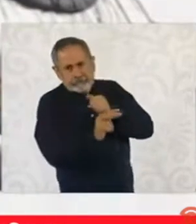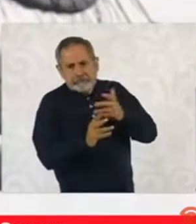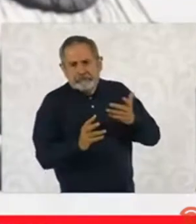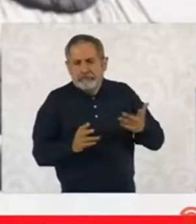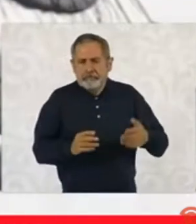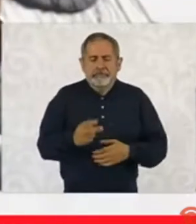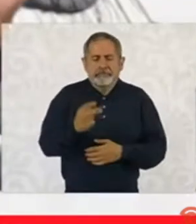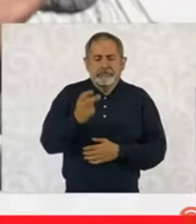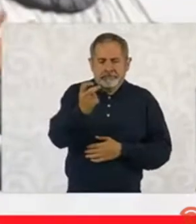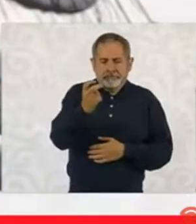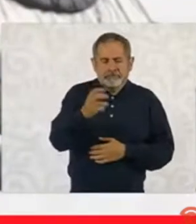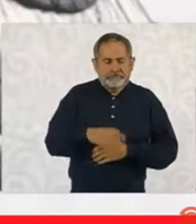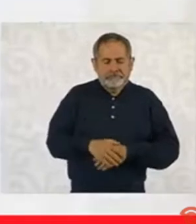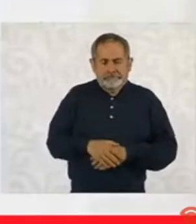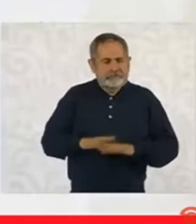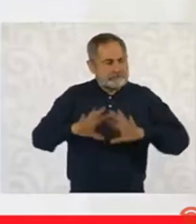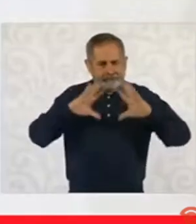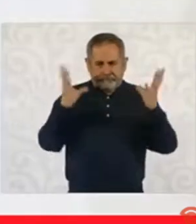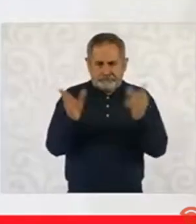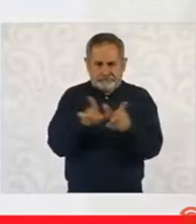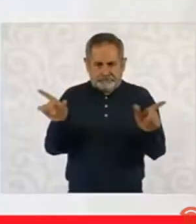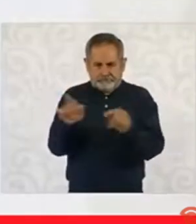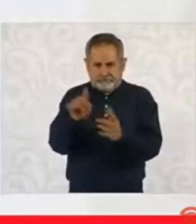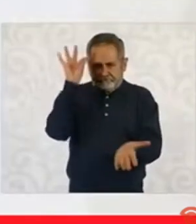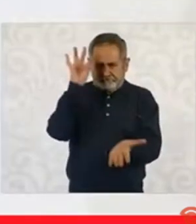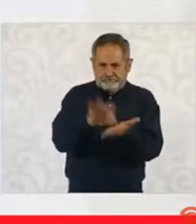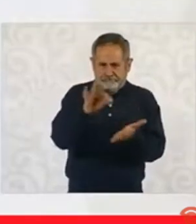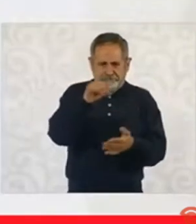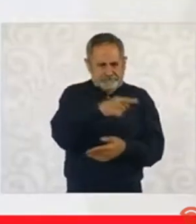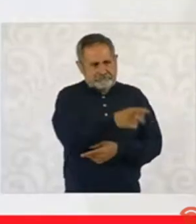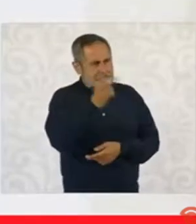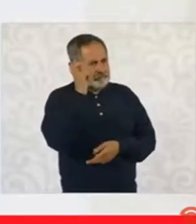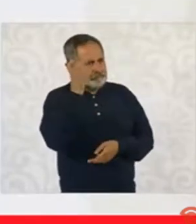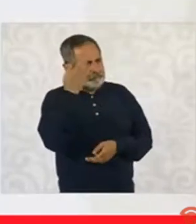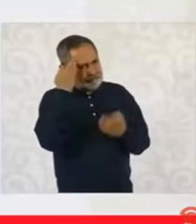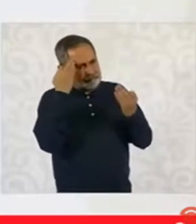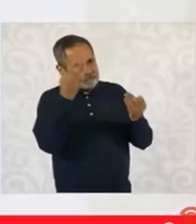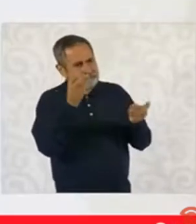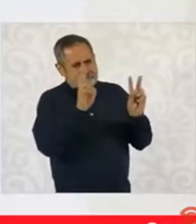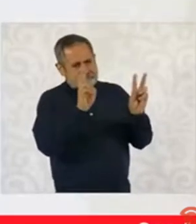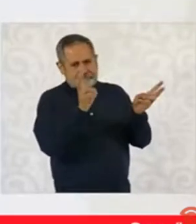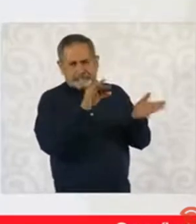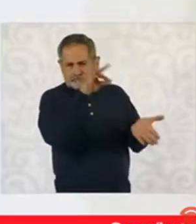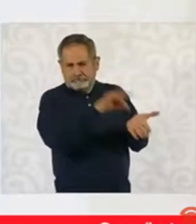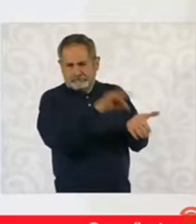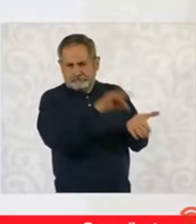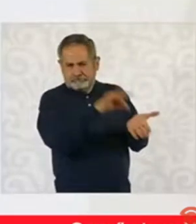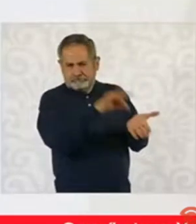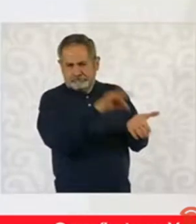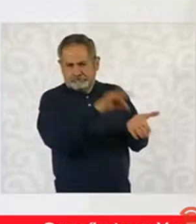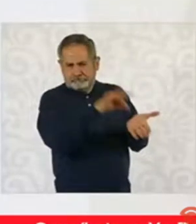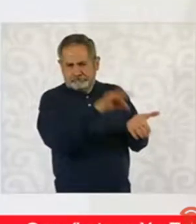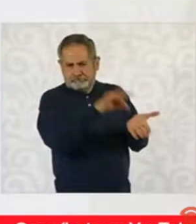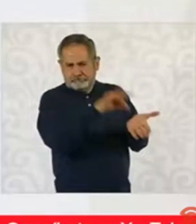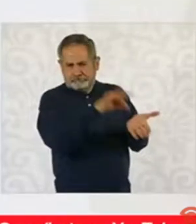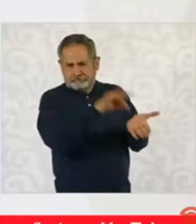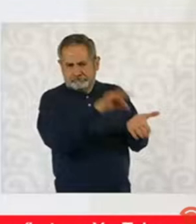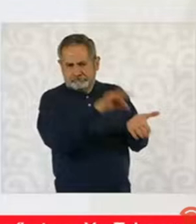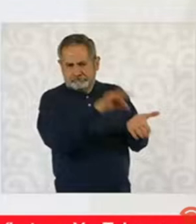Entonces, con esto cerramos el tema y pues